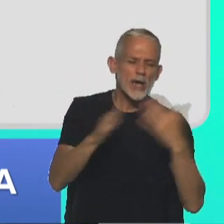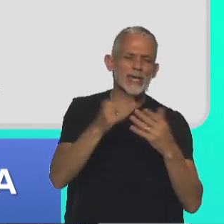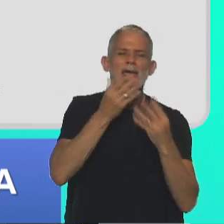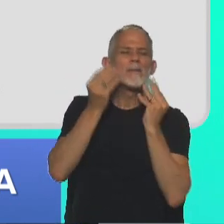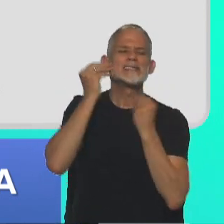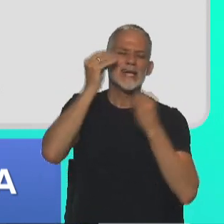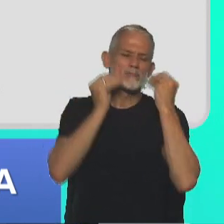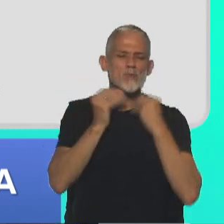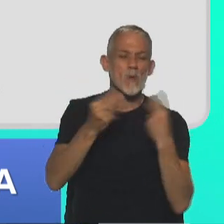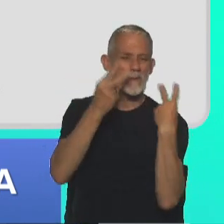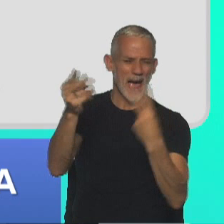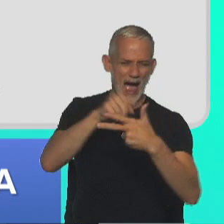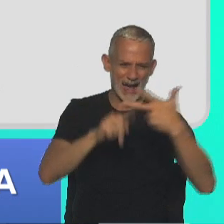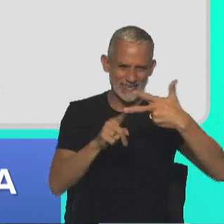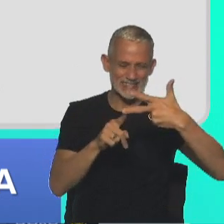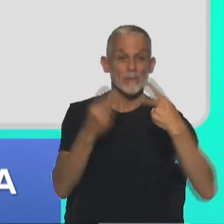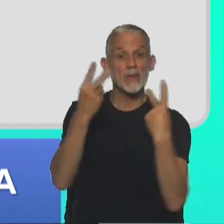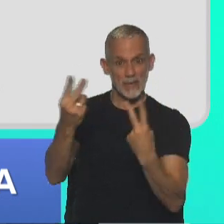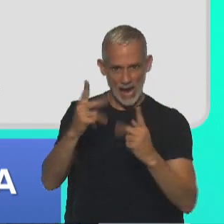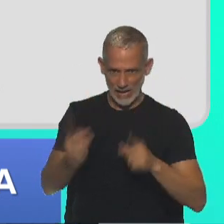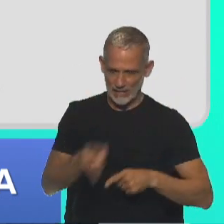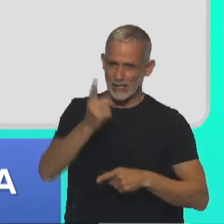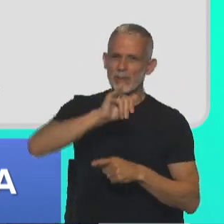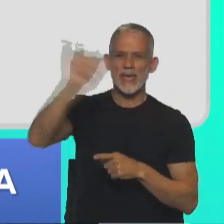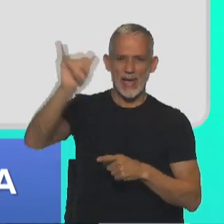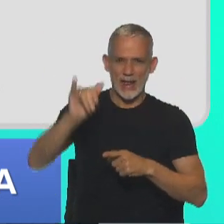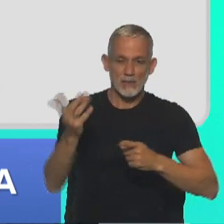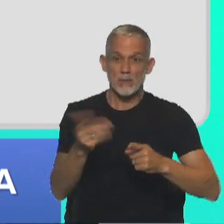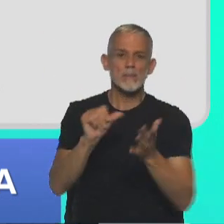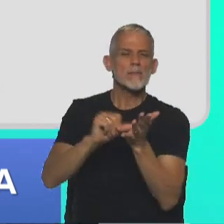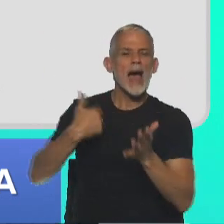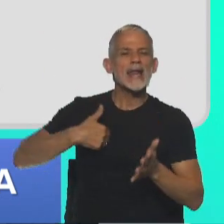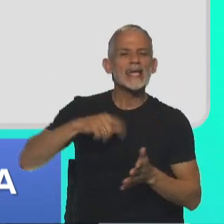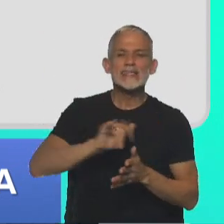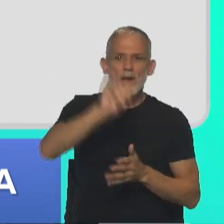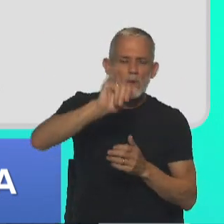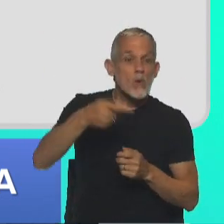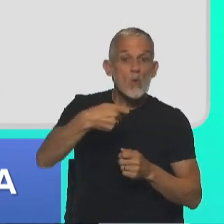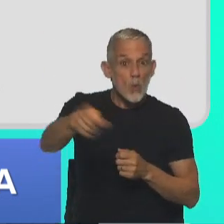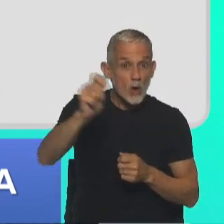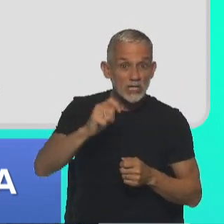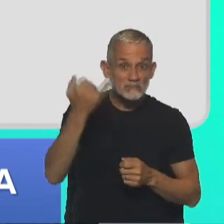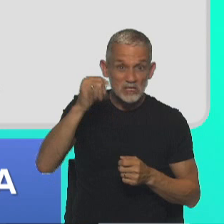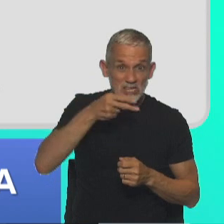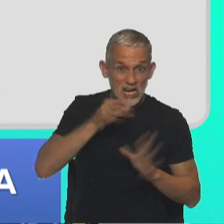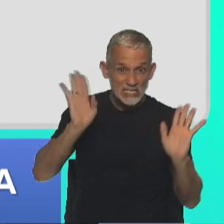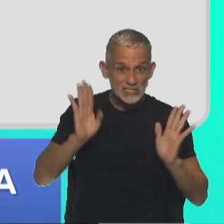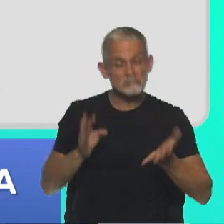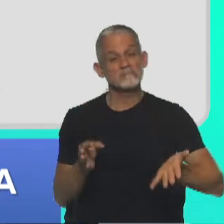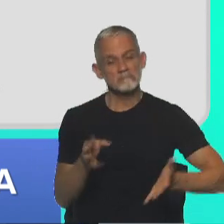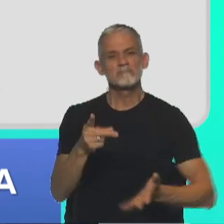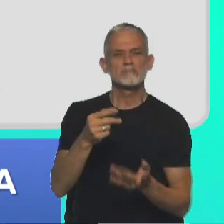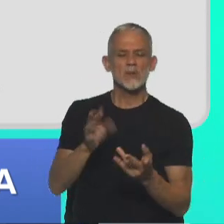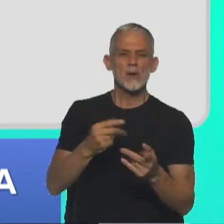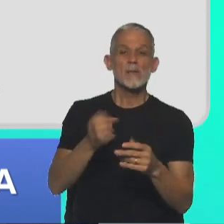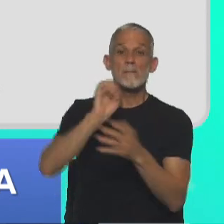belleza, viajes. En viajes también, viajes en el país, hay muchas cuotas sin interés. Por otro lado, envío y